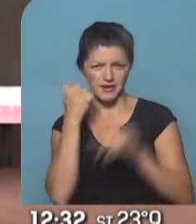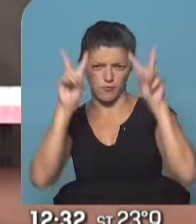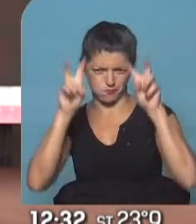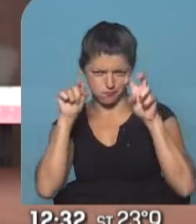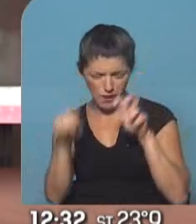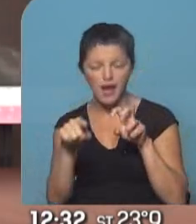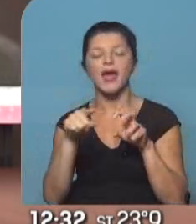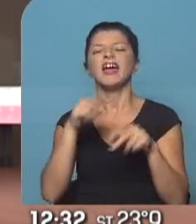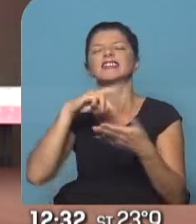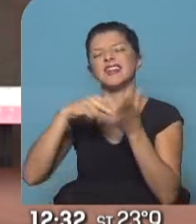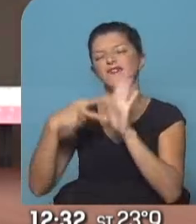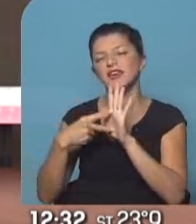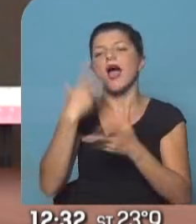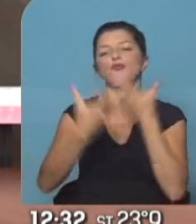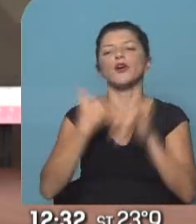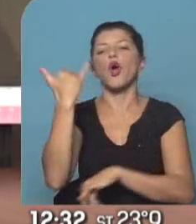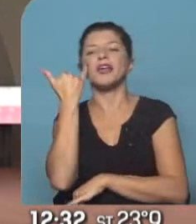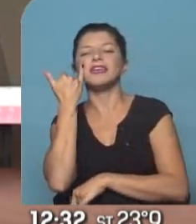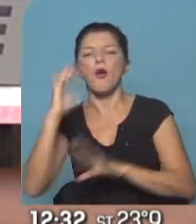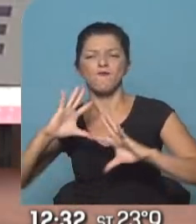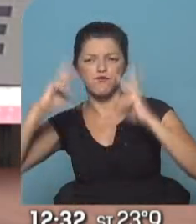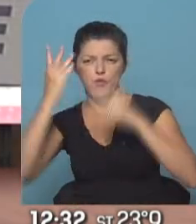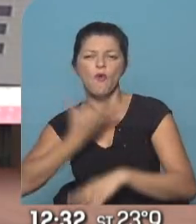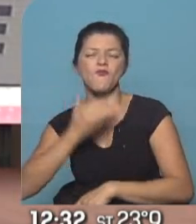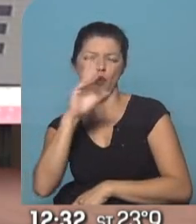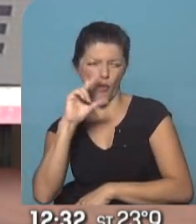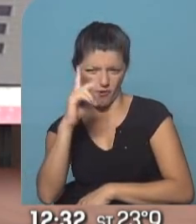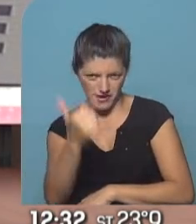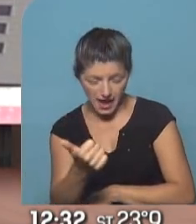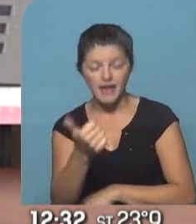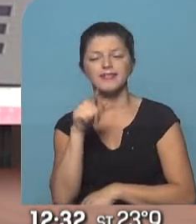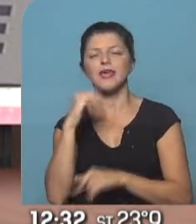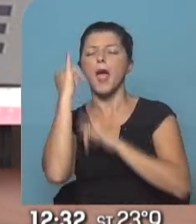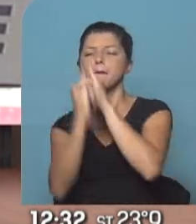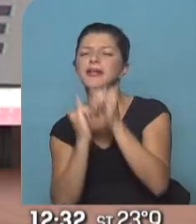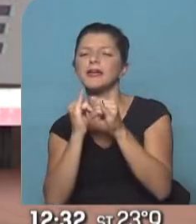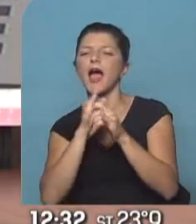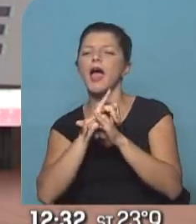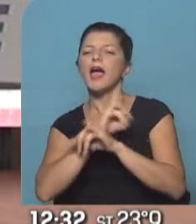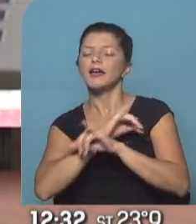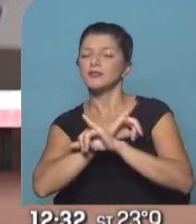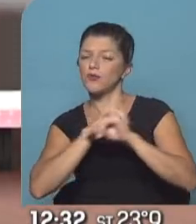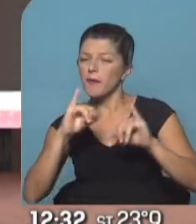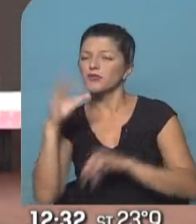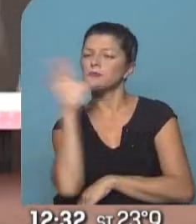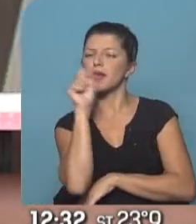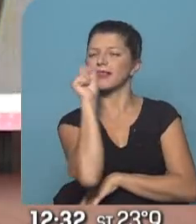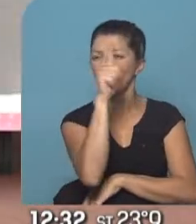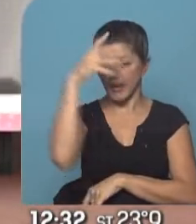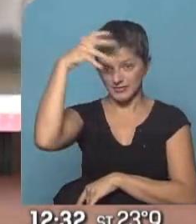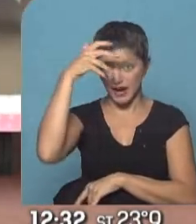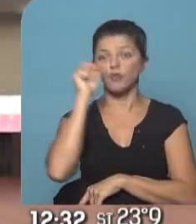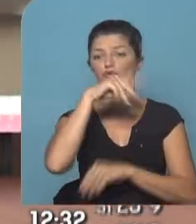y Furia, la Casa Blanca desde adentro, y cuenta intimidades del gobierno y de Donald Trump y de su familia, intimidades